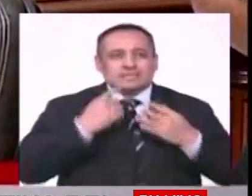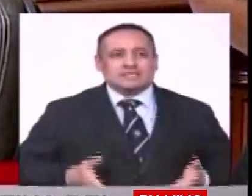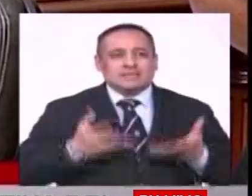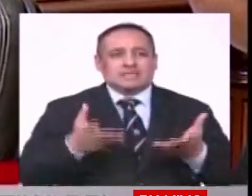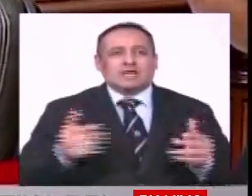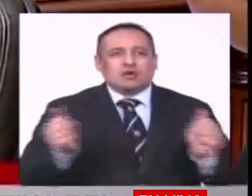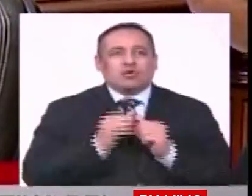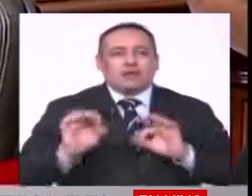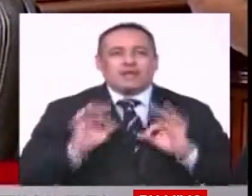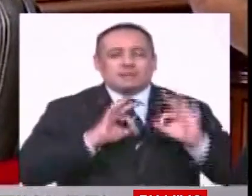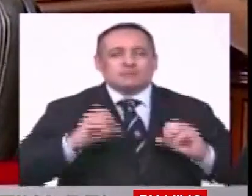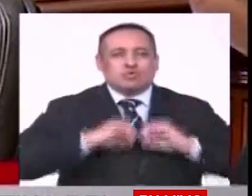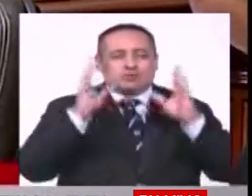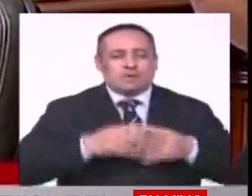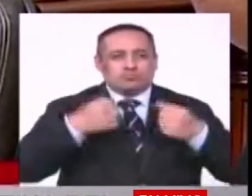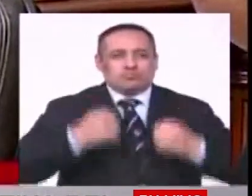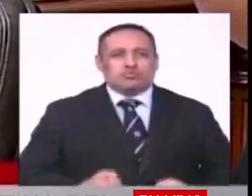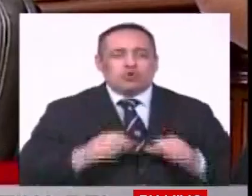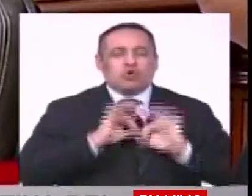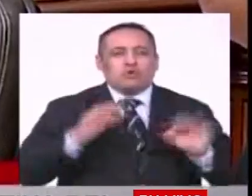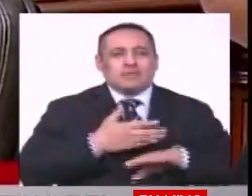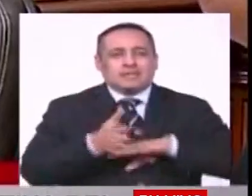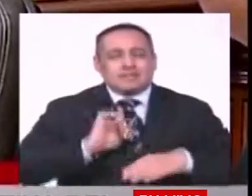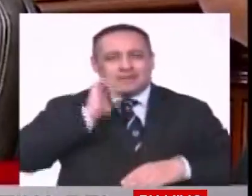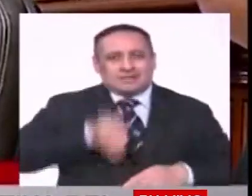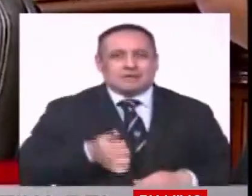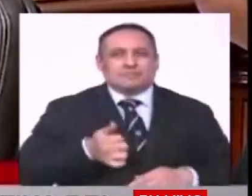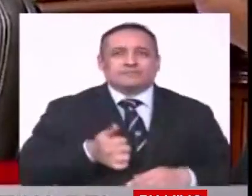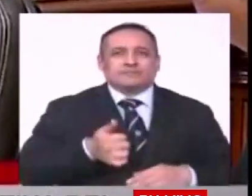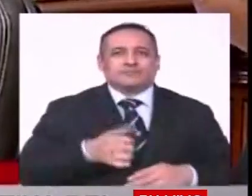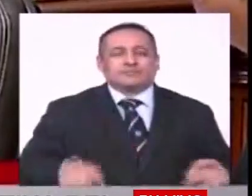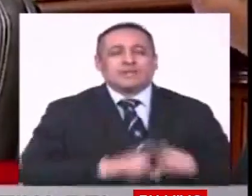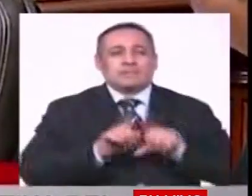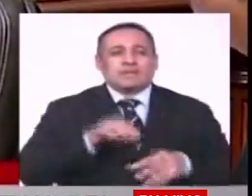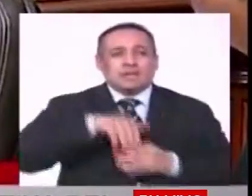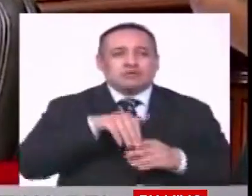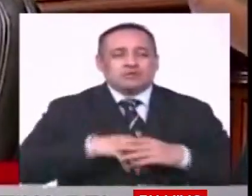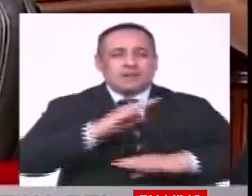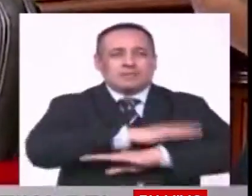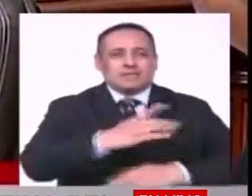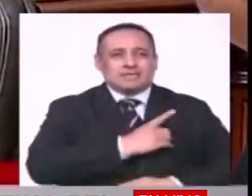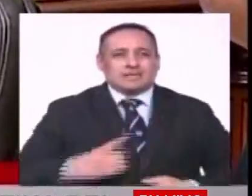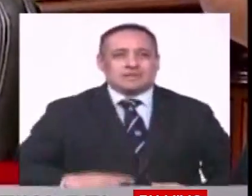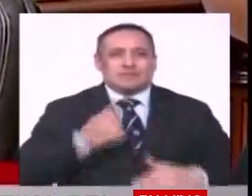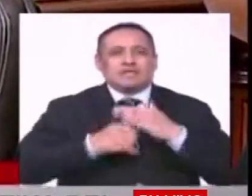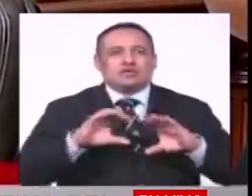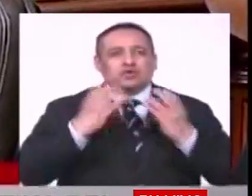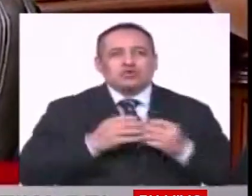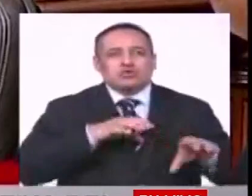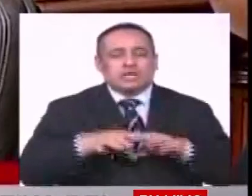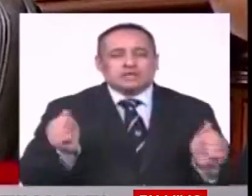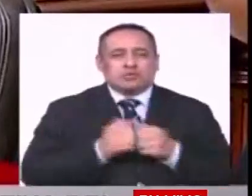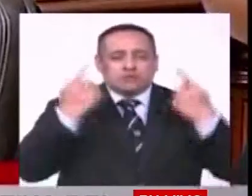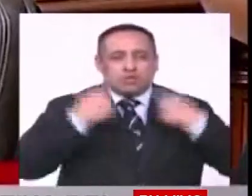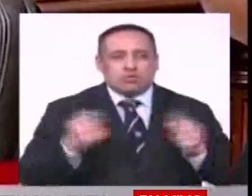cabo el mismo día de la instalación o a más tardar al día siguiente. La elección de la mesa directiva del Congreso se realiza de acuerdo